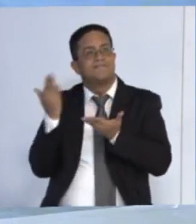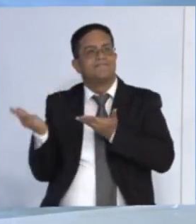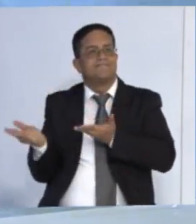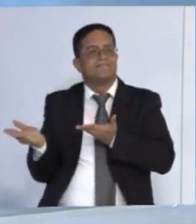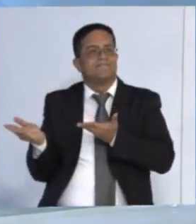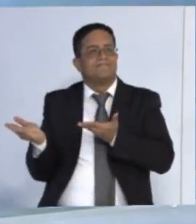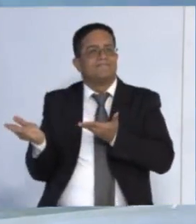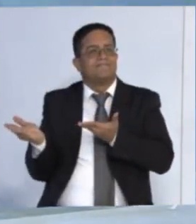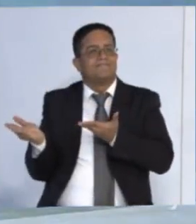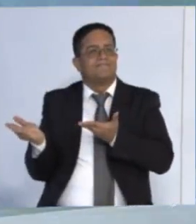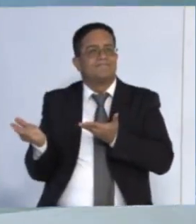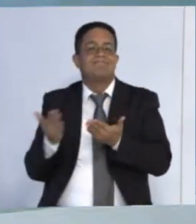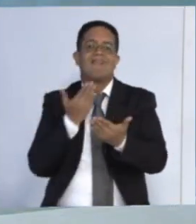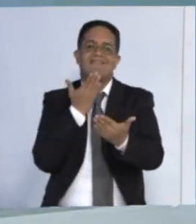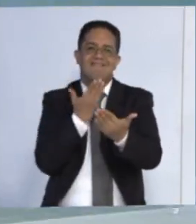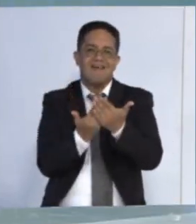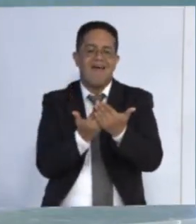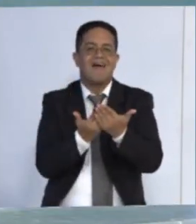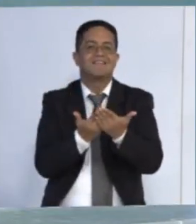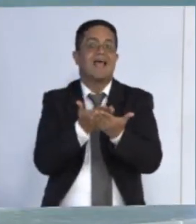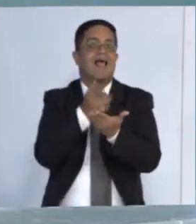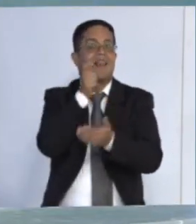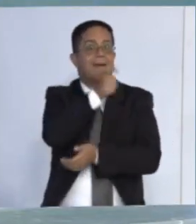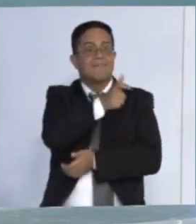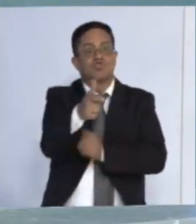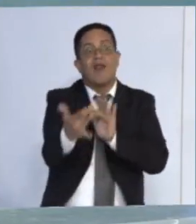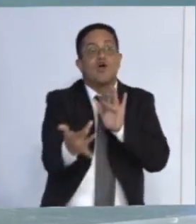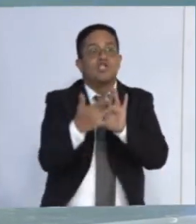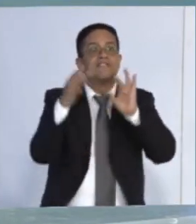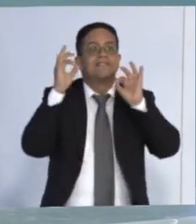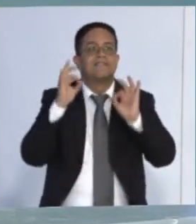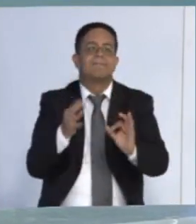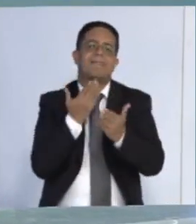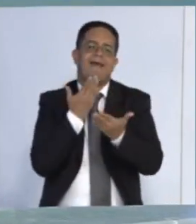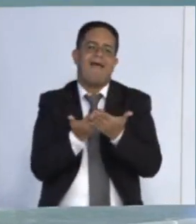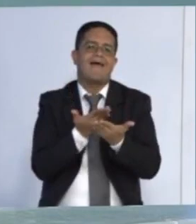@salud_gb, @Daniela J. Salas. Gracias a los que se conectan con nosotros siempre.